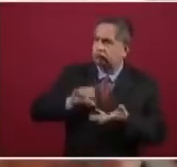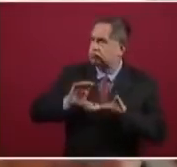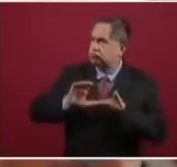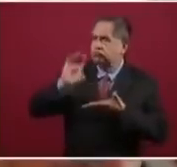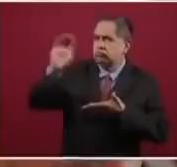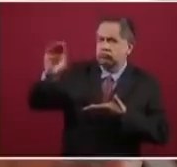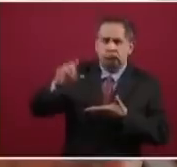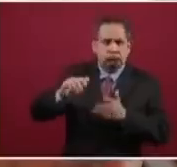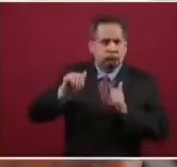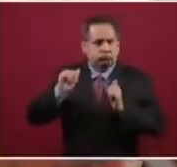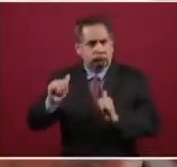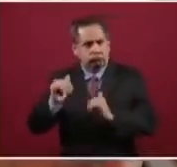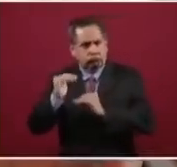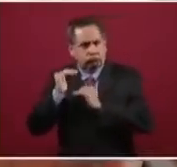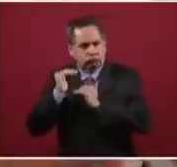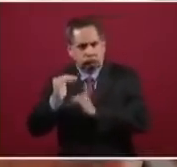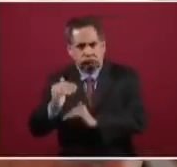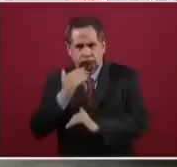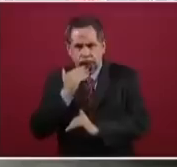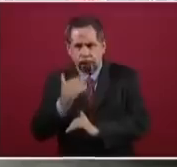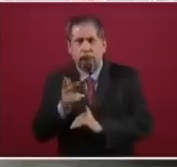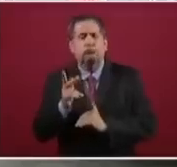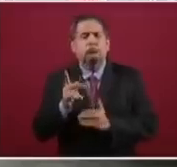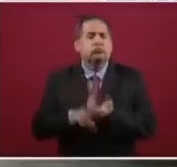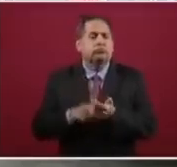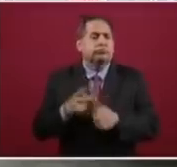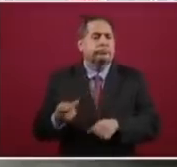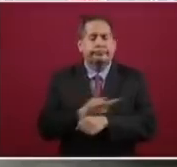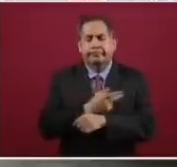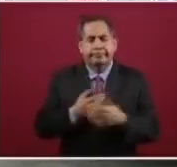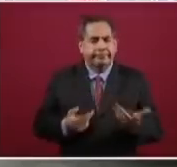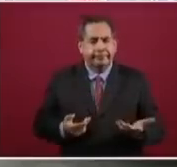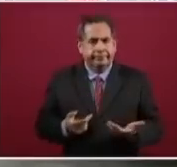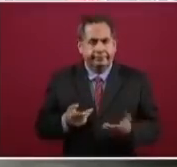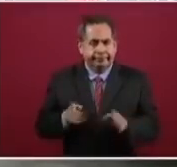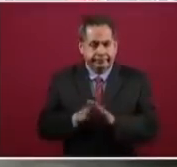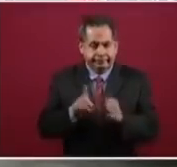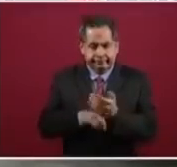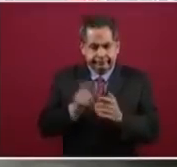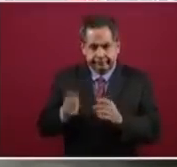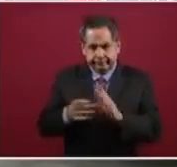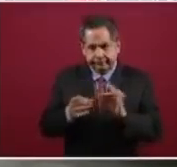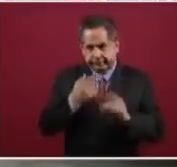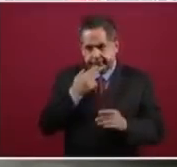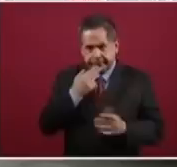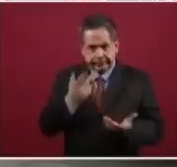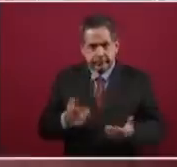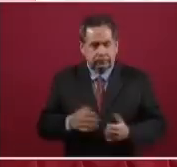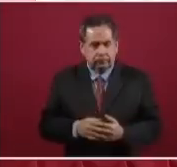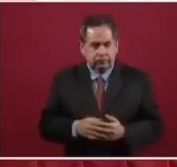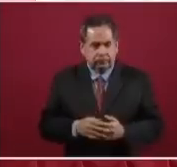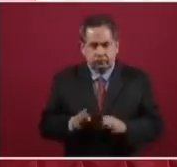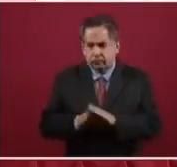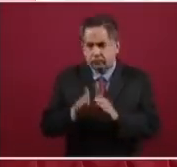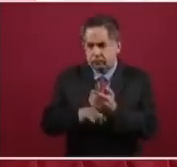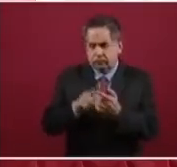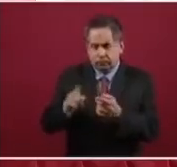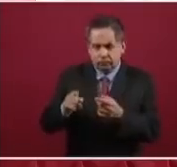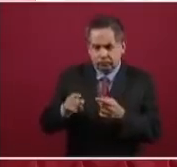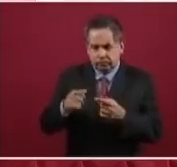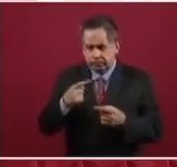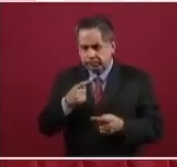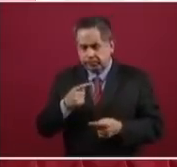ésta ya se estabiliza en qué porcentaje es el monto que se